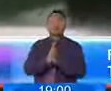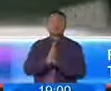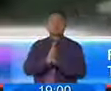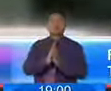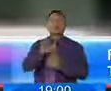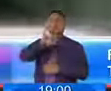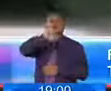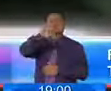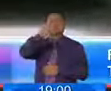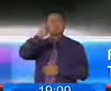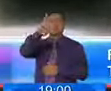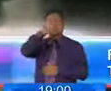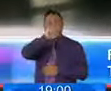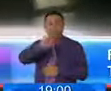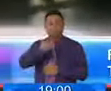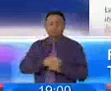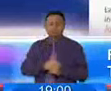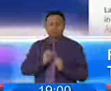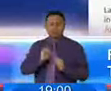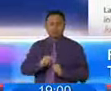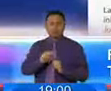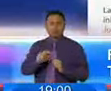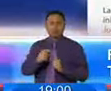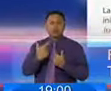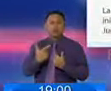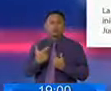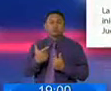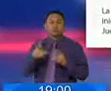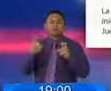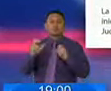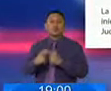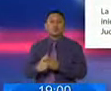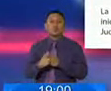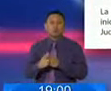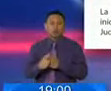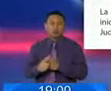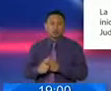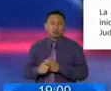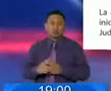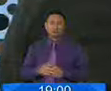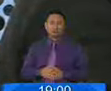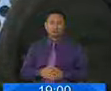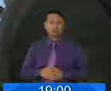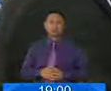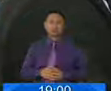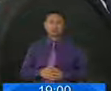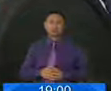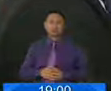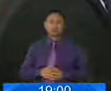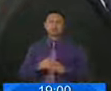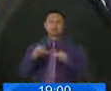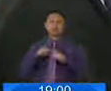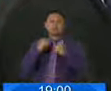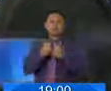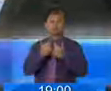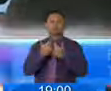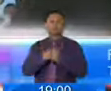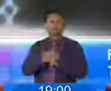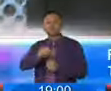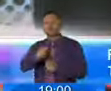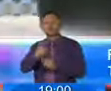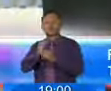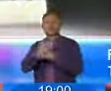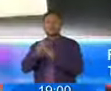Juma, en donde se aclara que se trata de un acto urgente y no de indagación previa. El asambleísta llegó acompañado de